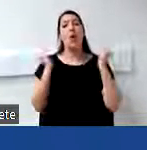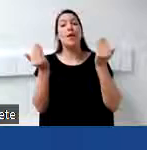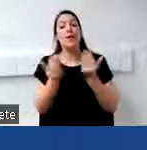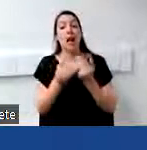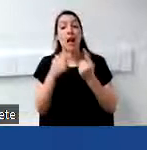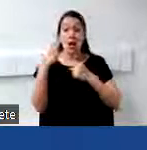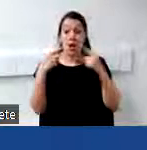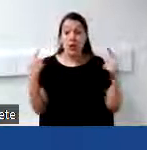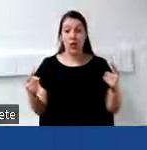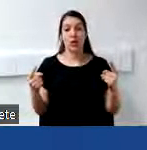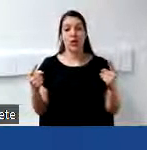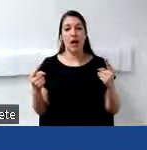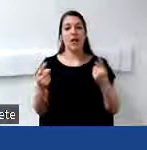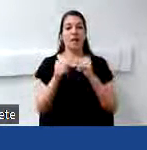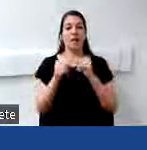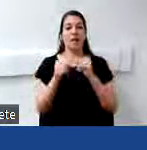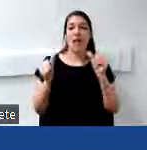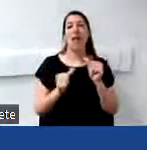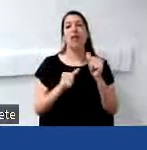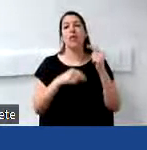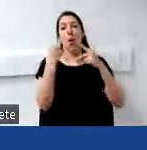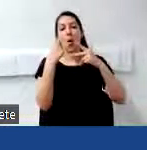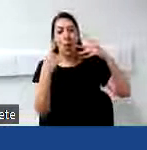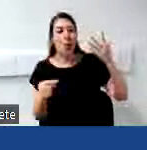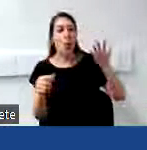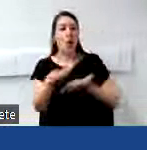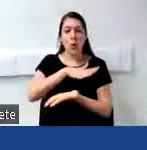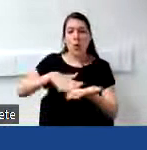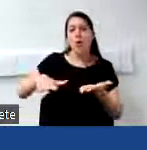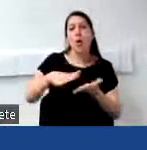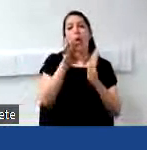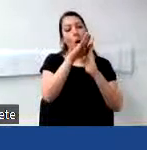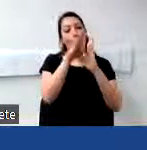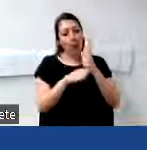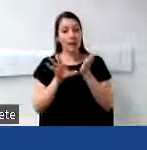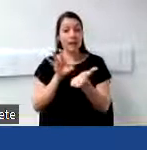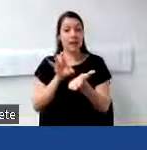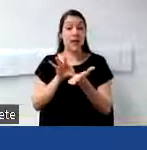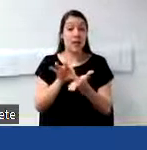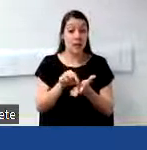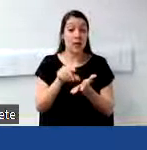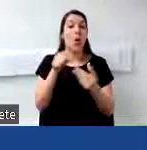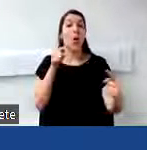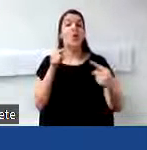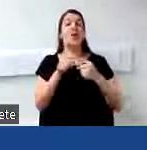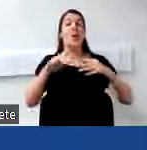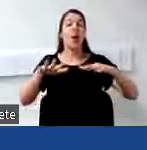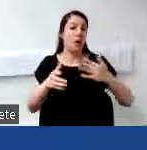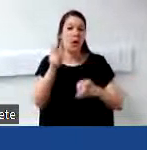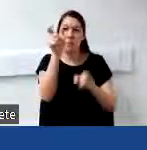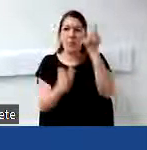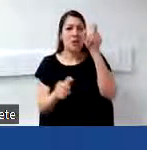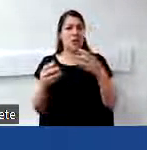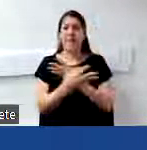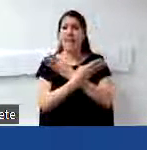cosas que se van produciendo, los productos, los entornos, los programas, los servicios, para todas las personas. O sea,